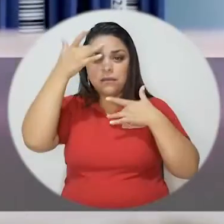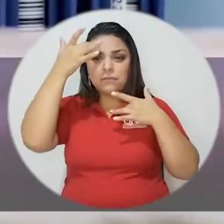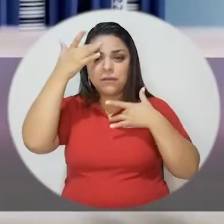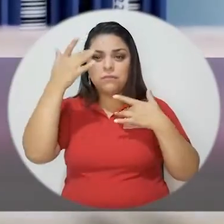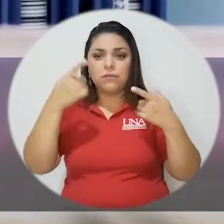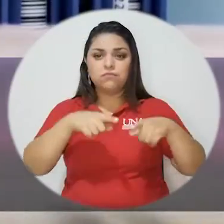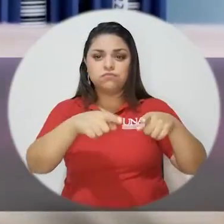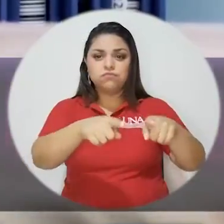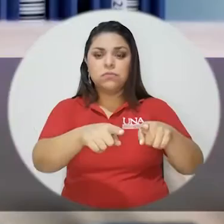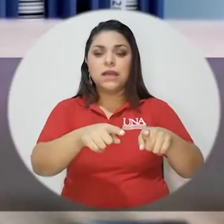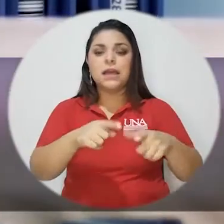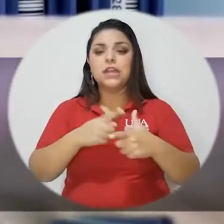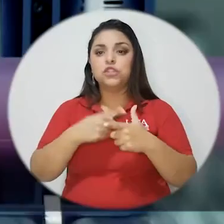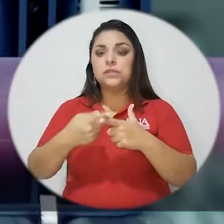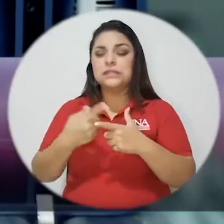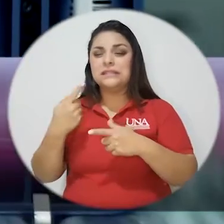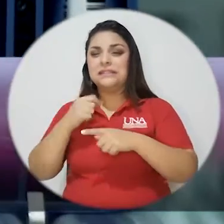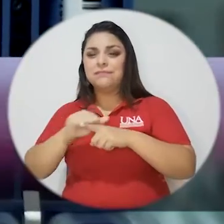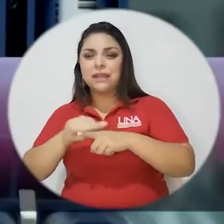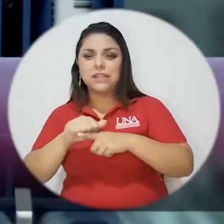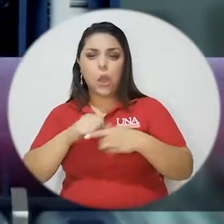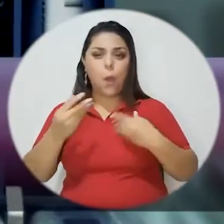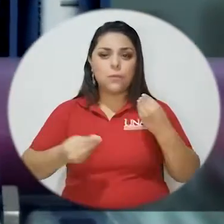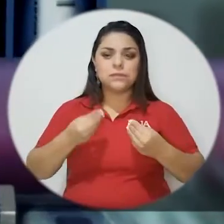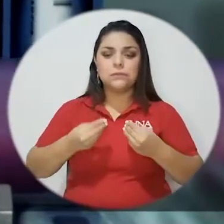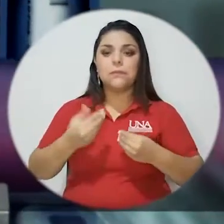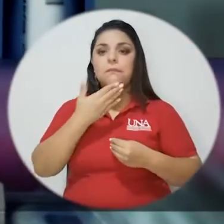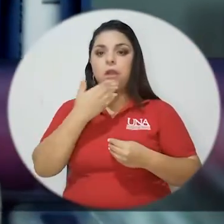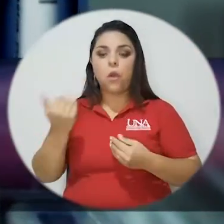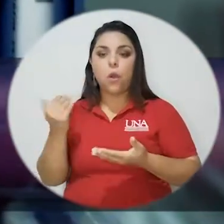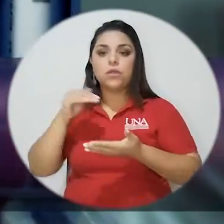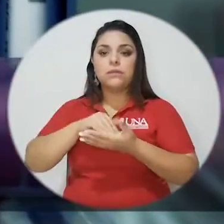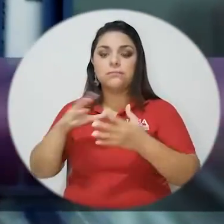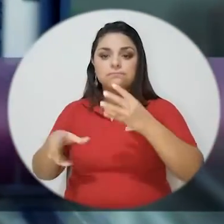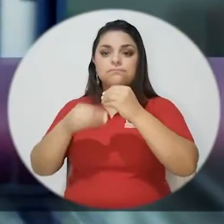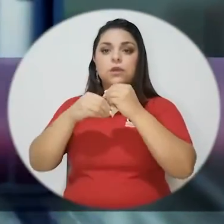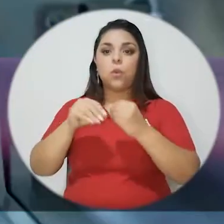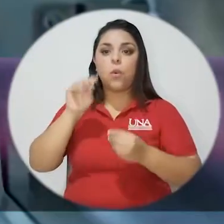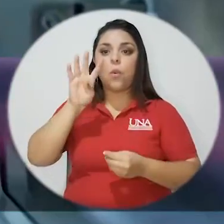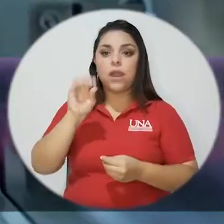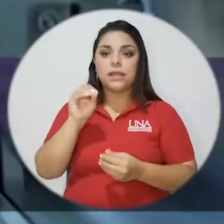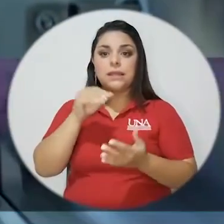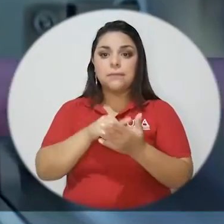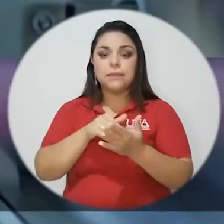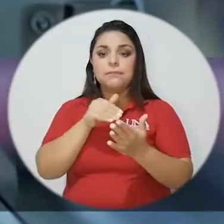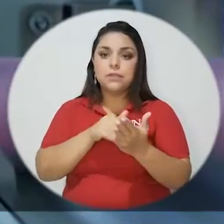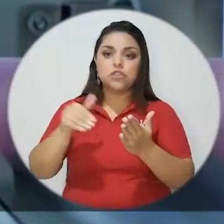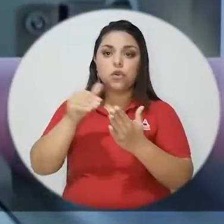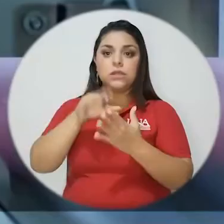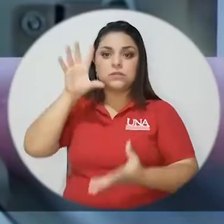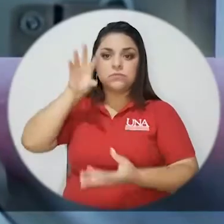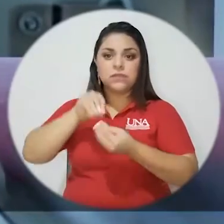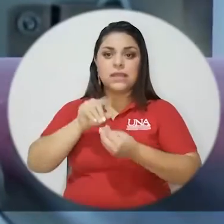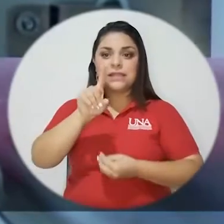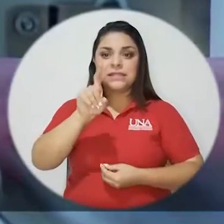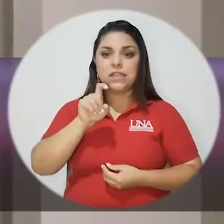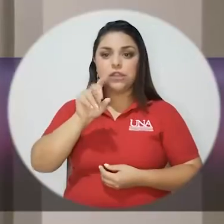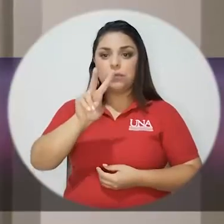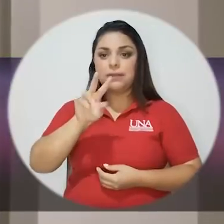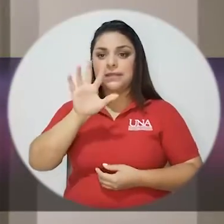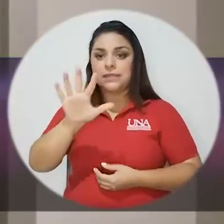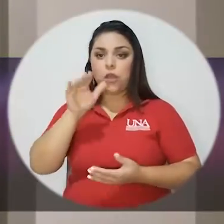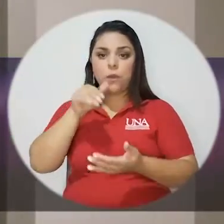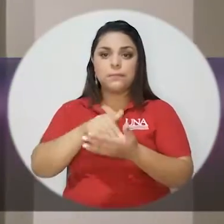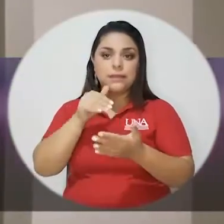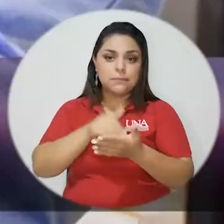y se ponen en práctica diferentes estrategias de abordaje, se refuerza nuevamente en 40.000 millones para una asignación total